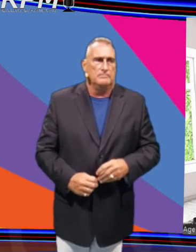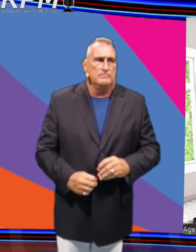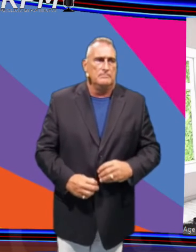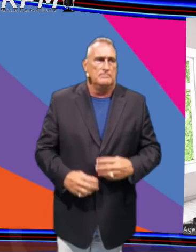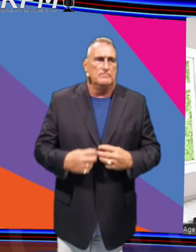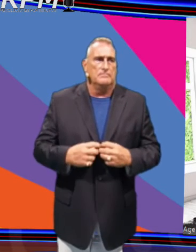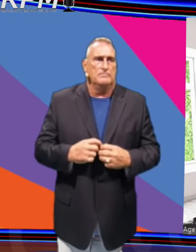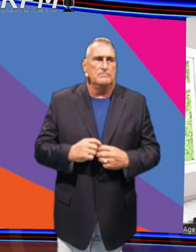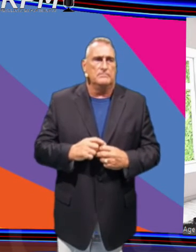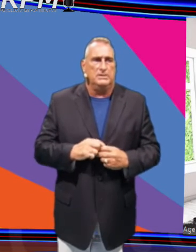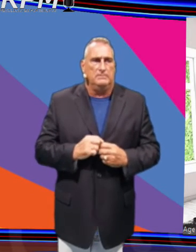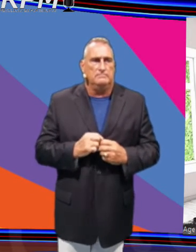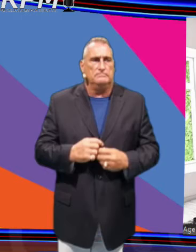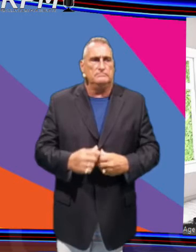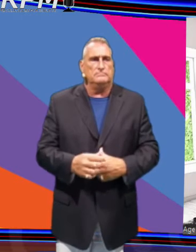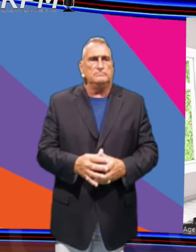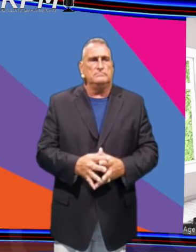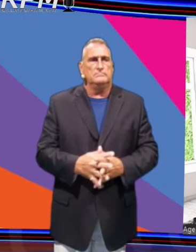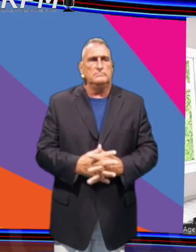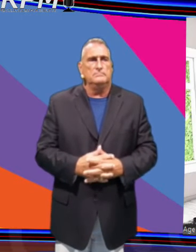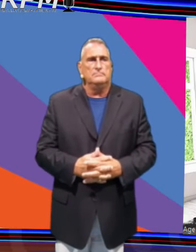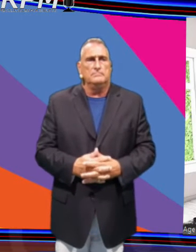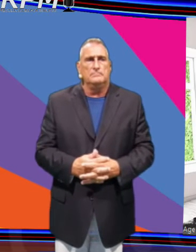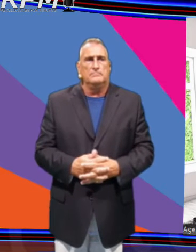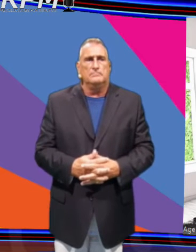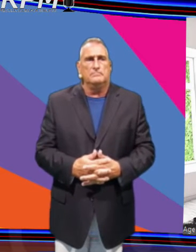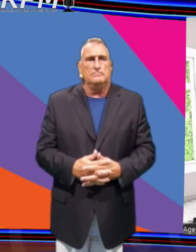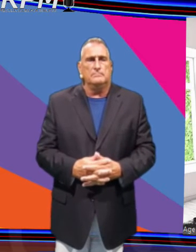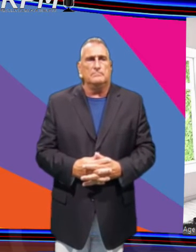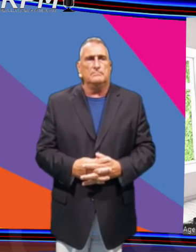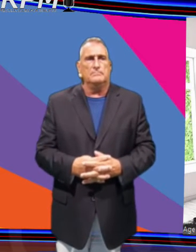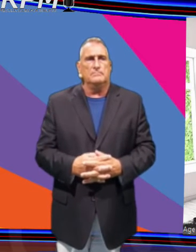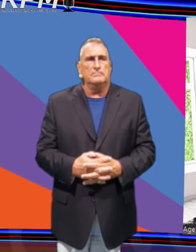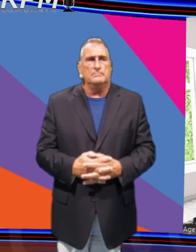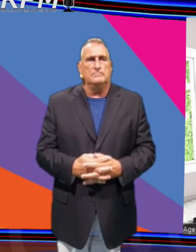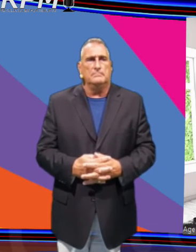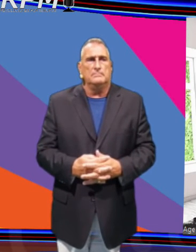es todo feo, ¿no? Se le ocurre ir a buscar bolsas mortuorias.